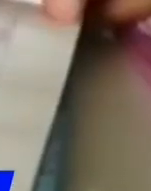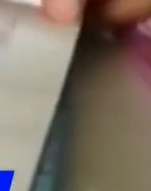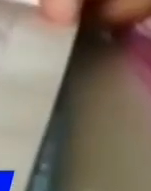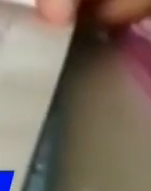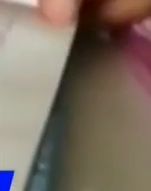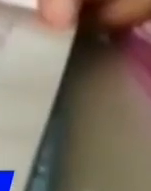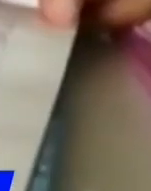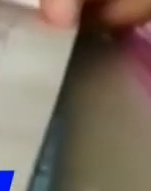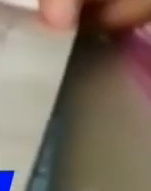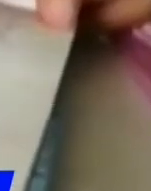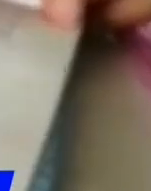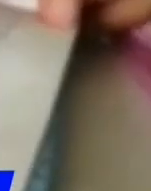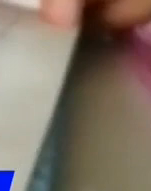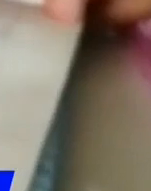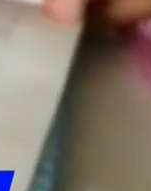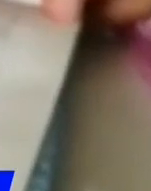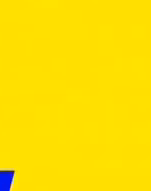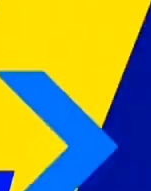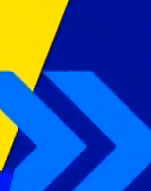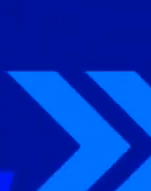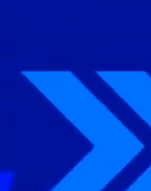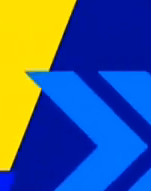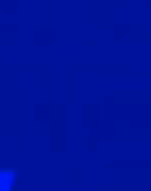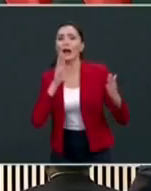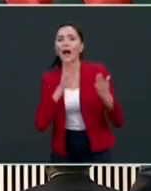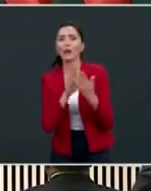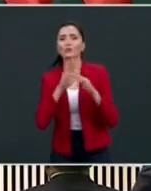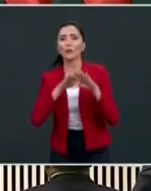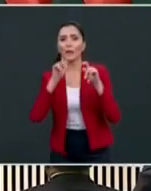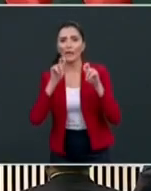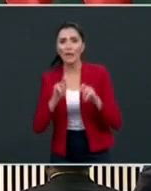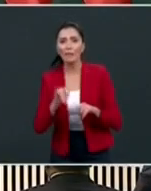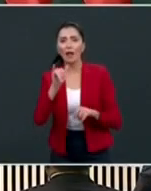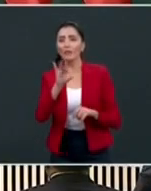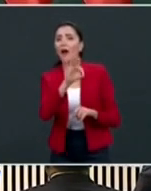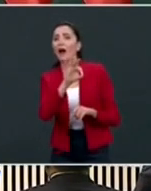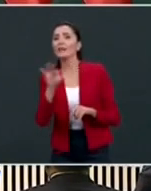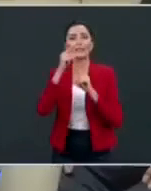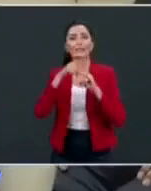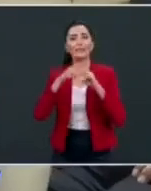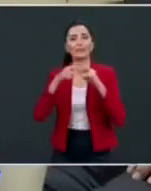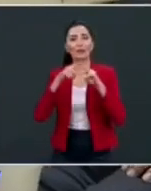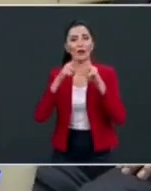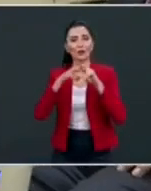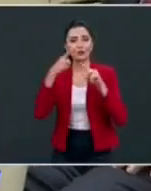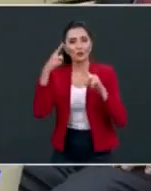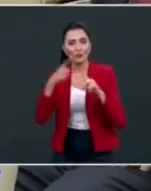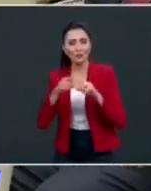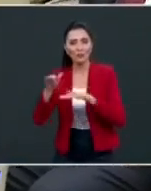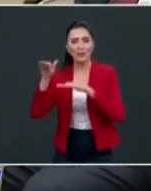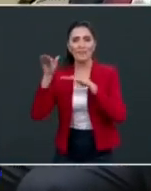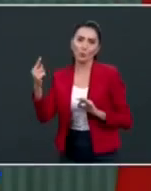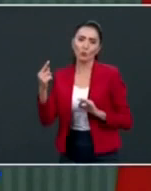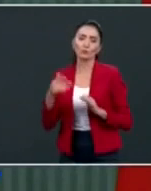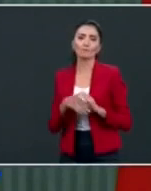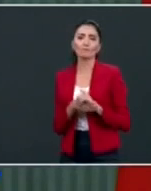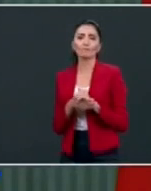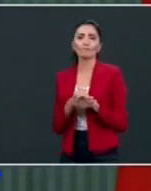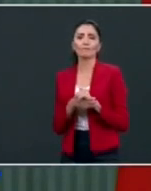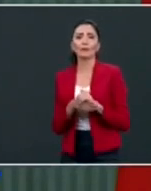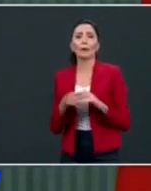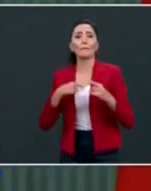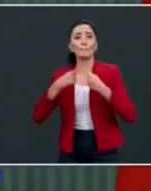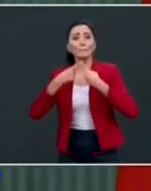de otras tecnologías, sobre todo el Internet. El presidente de Turquía, Recep Tayyip Erdogan, calificó al ejército de Grecia